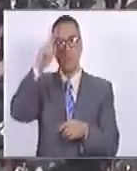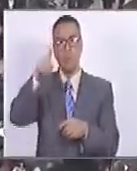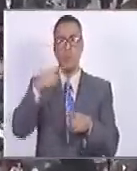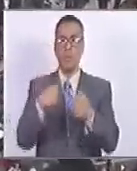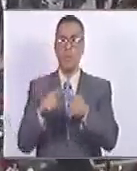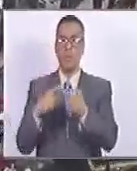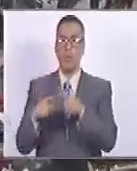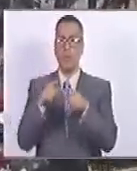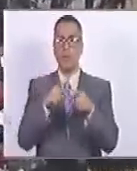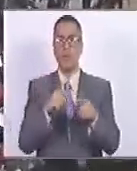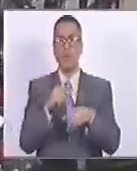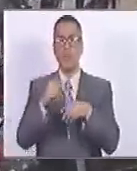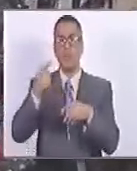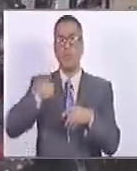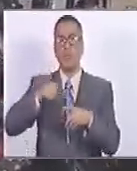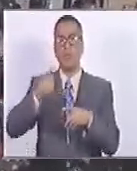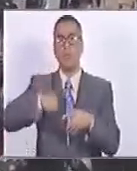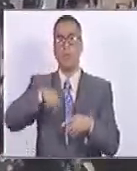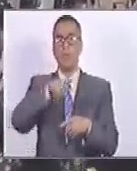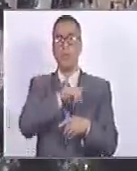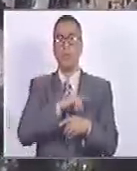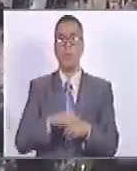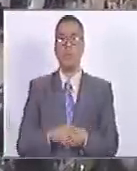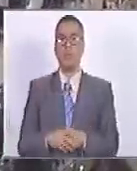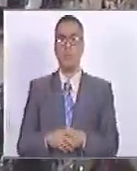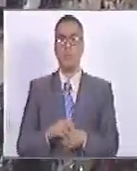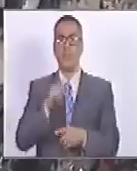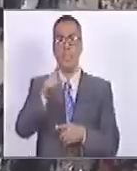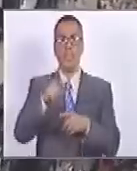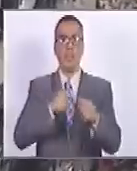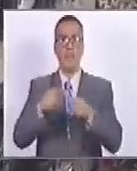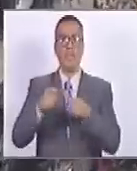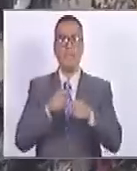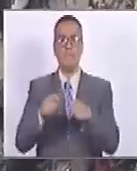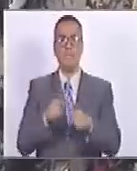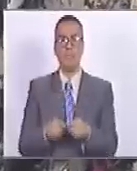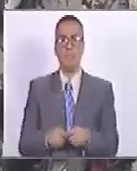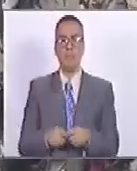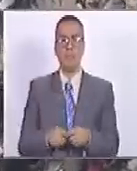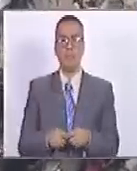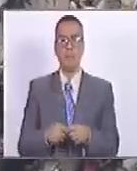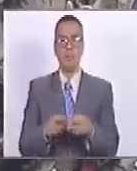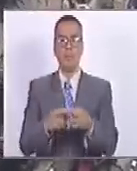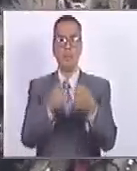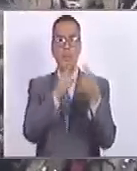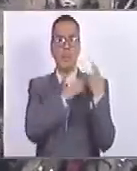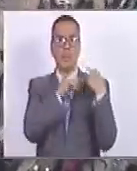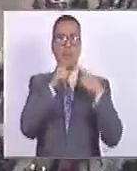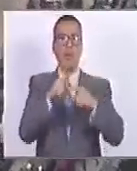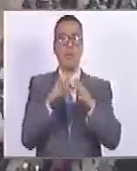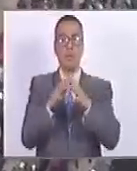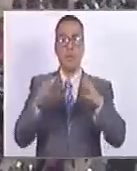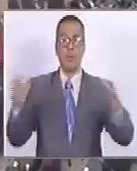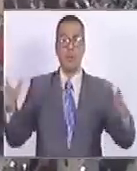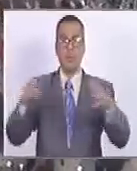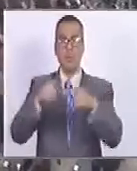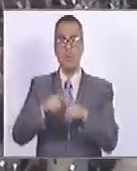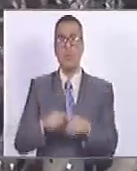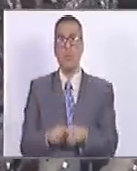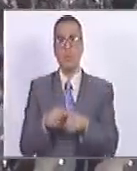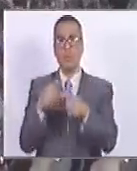diversidad. Y ese movimiento precisamente representa una enorme